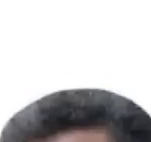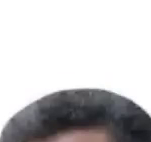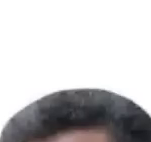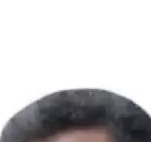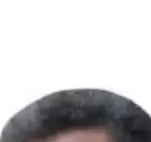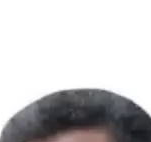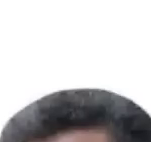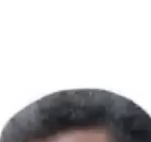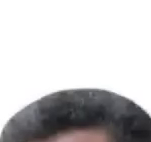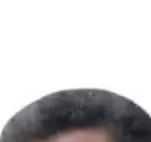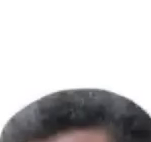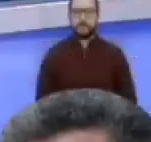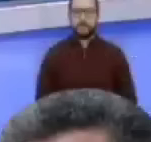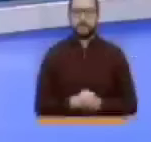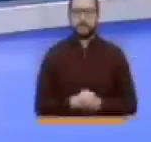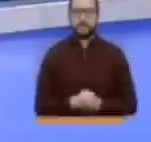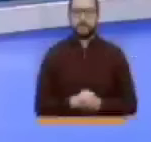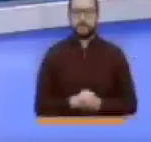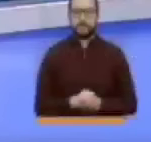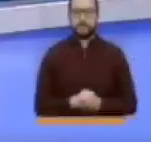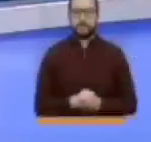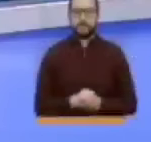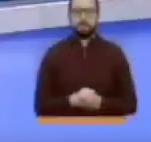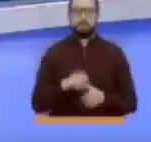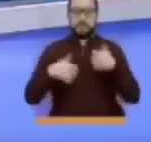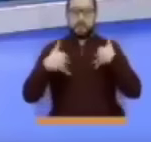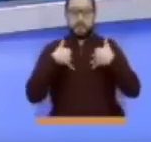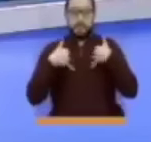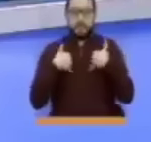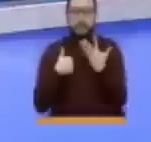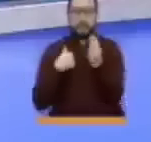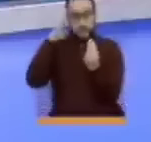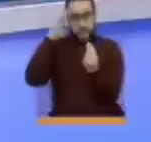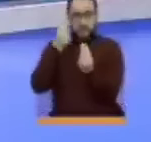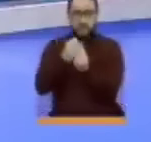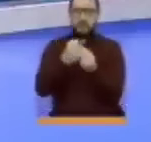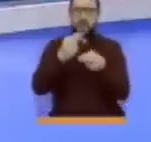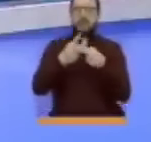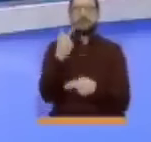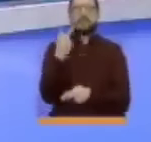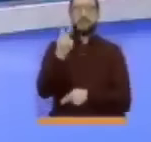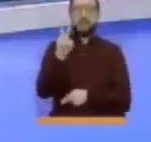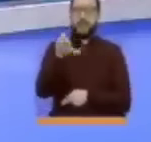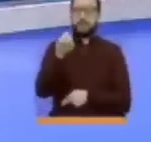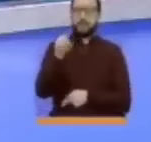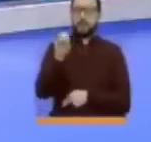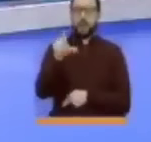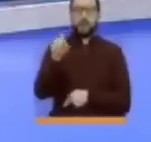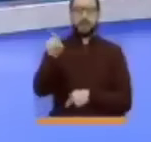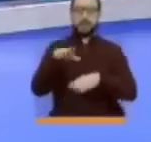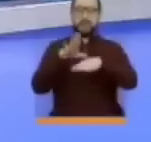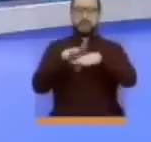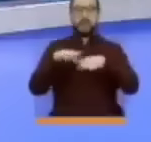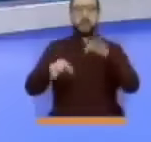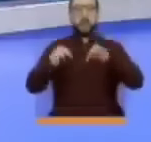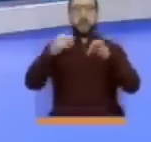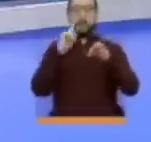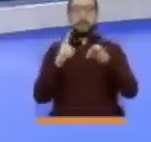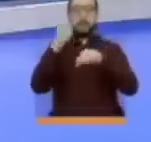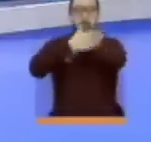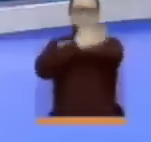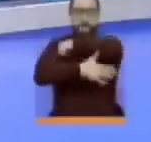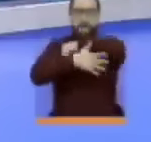ninguno de los colombianos le cabe en la cabeza esto, ¿no? Y es que representantes de la víctima del grupo paramilitar Los 12 Apóstoles aseguran que el juez